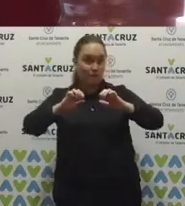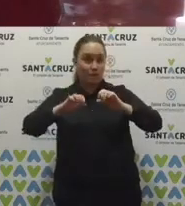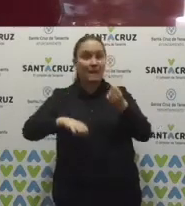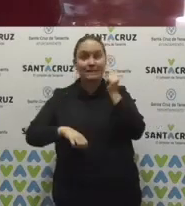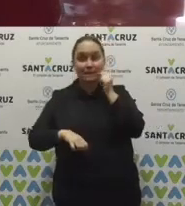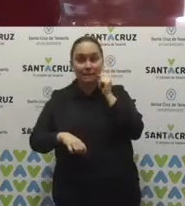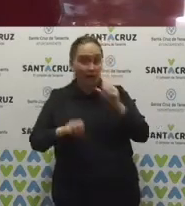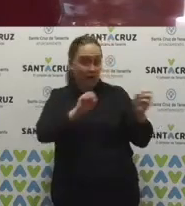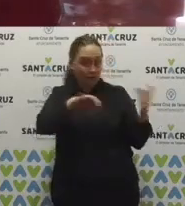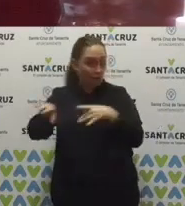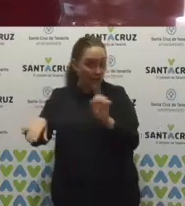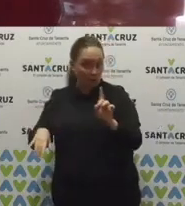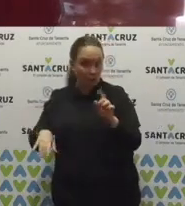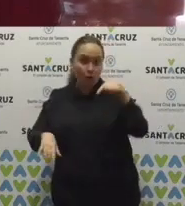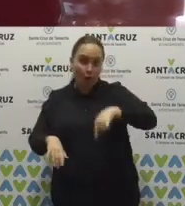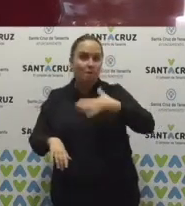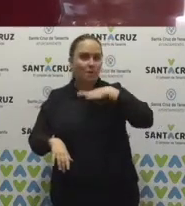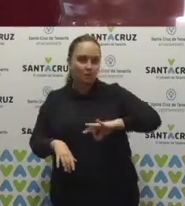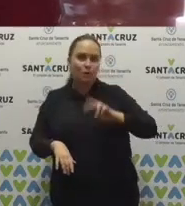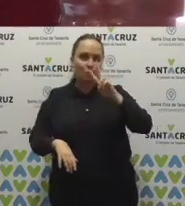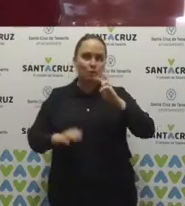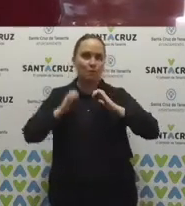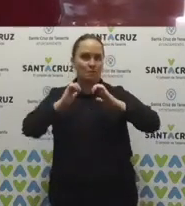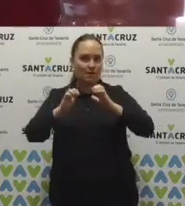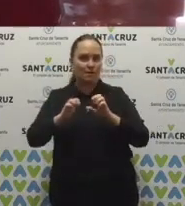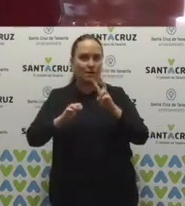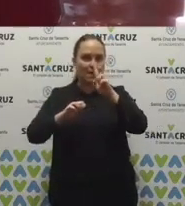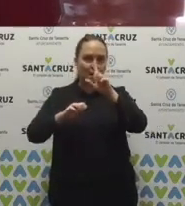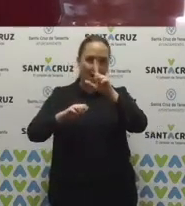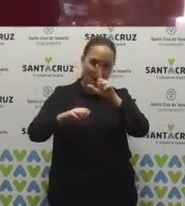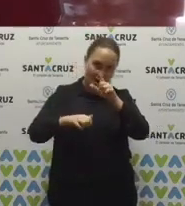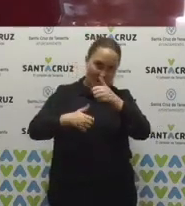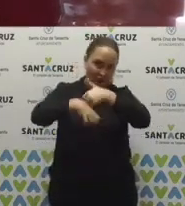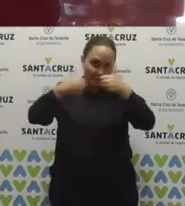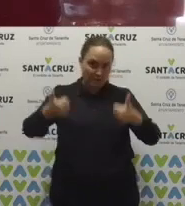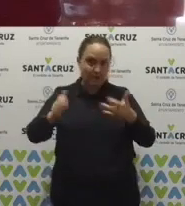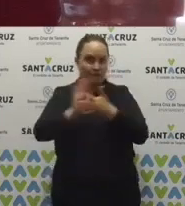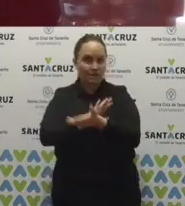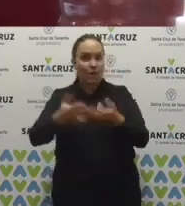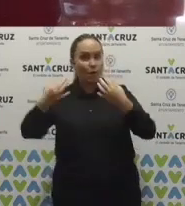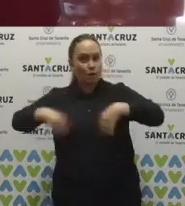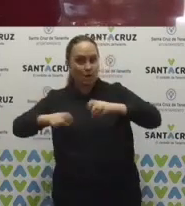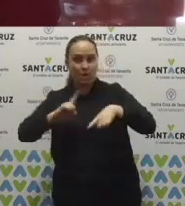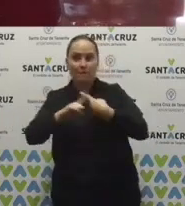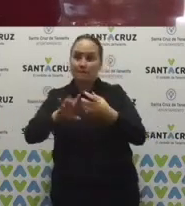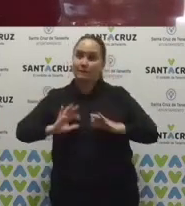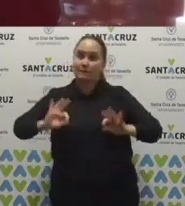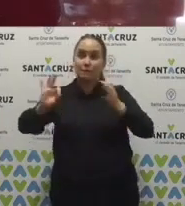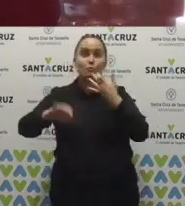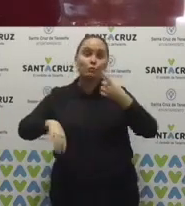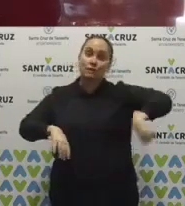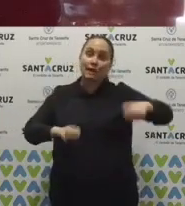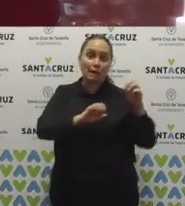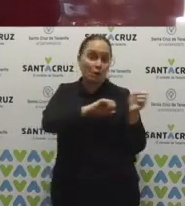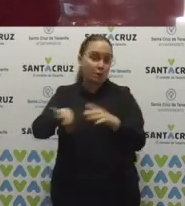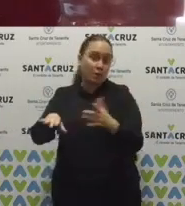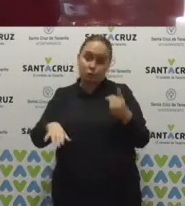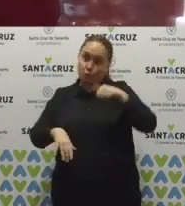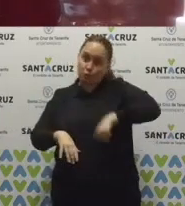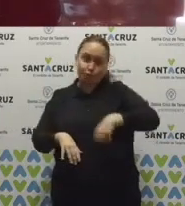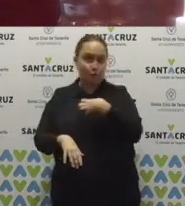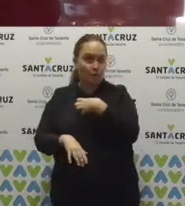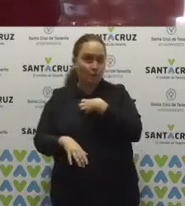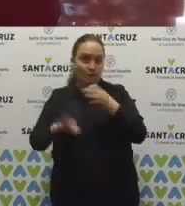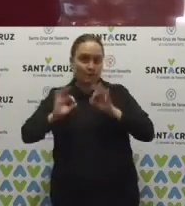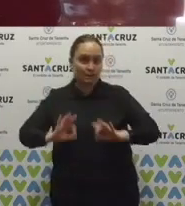hubiéramos tenido una vez de mayo dos plenos uno extraordinario y una ordinario y sería igual de cierto y sería igual de cierto